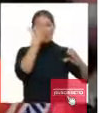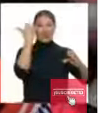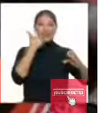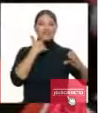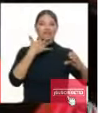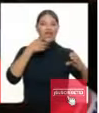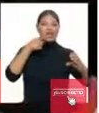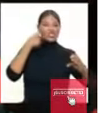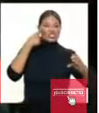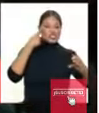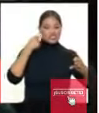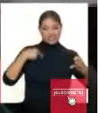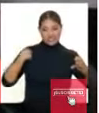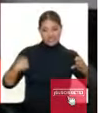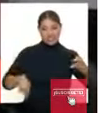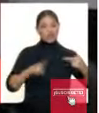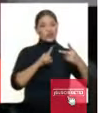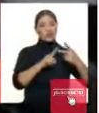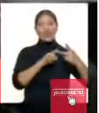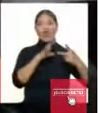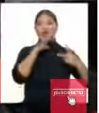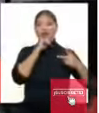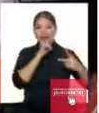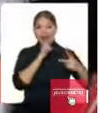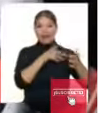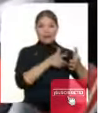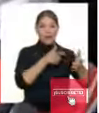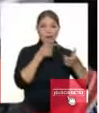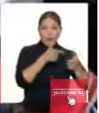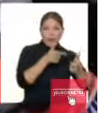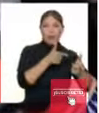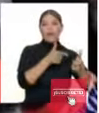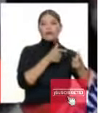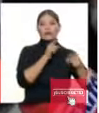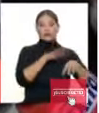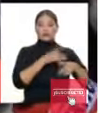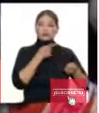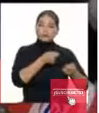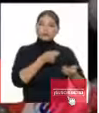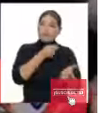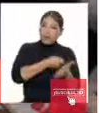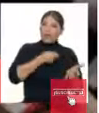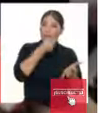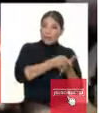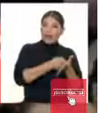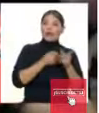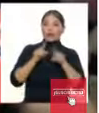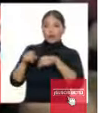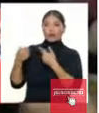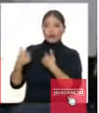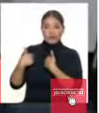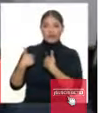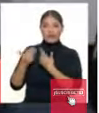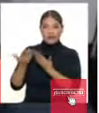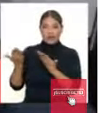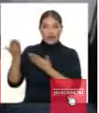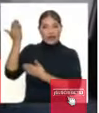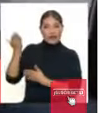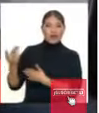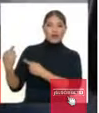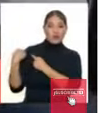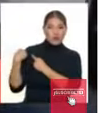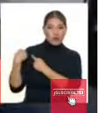Arancibia es señalado como el brazo armado de alias El Monstruo, peligroso extorsionador de Lima Norte.